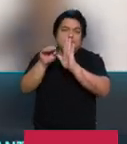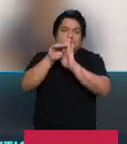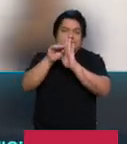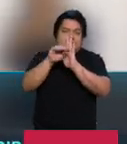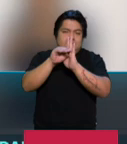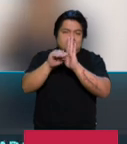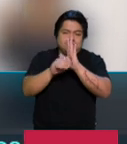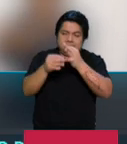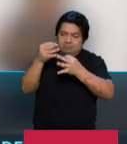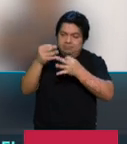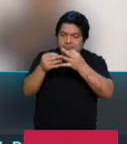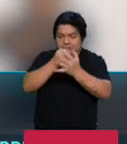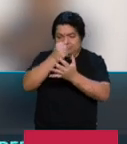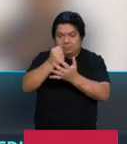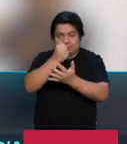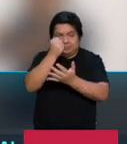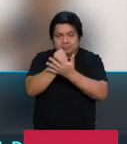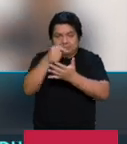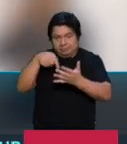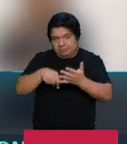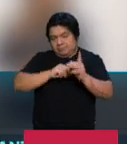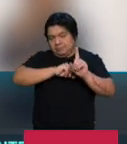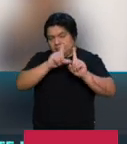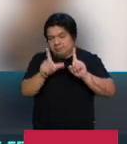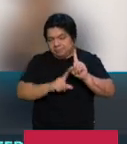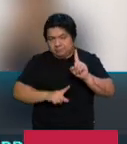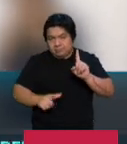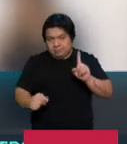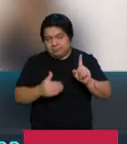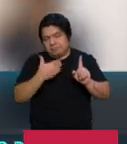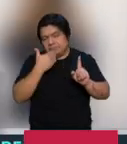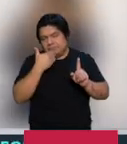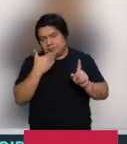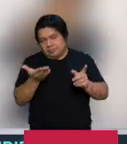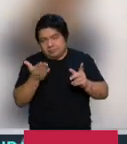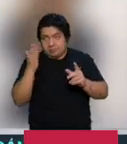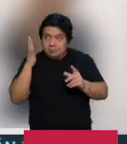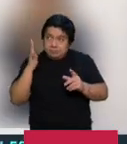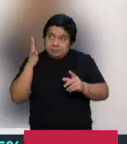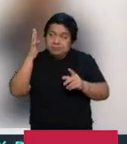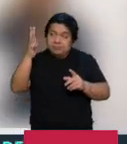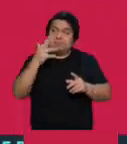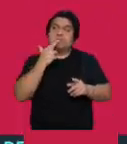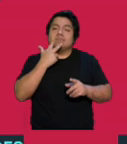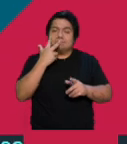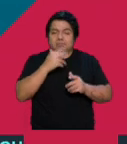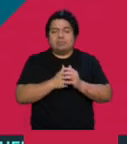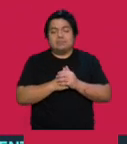jurídico que le permita al país pues una visión de largo plazo.